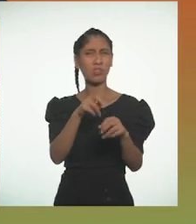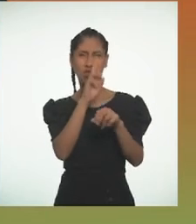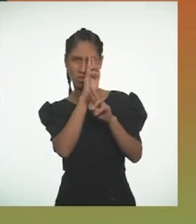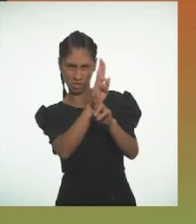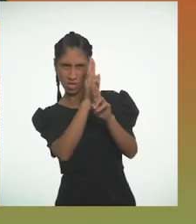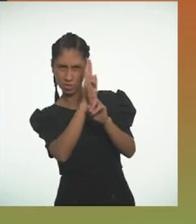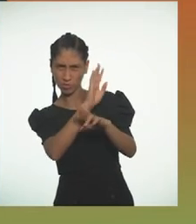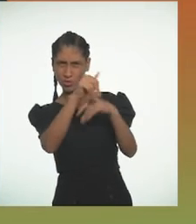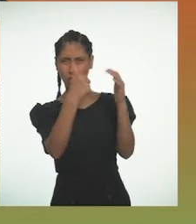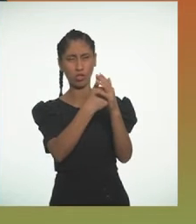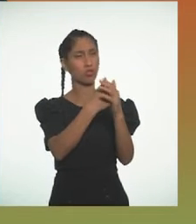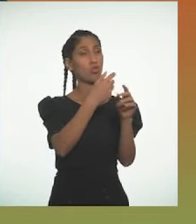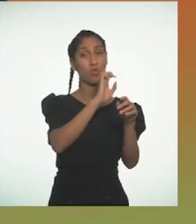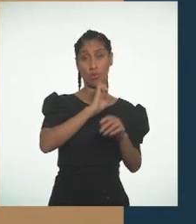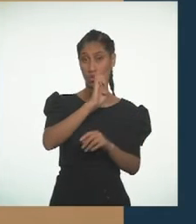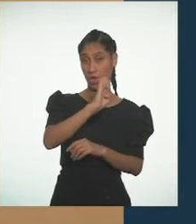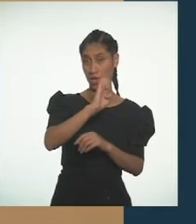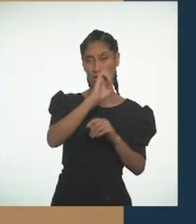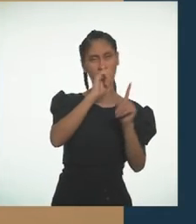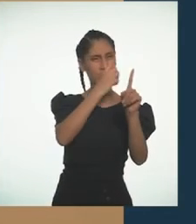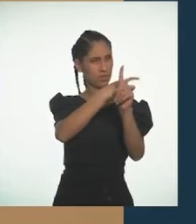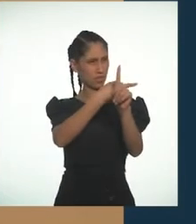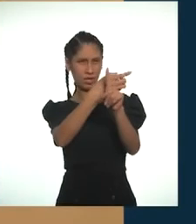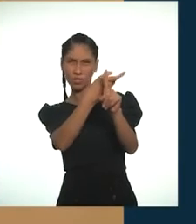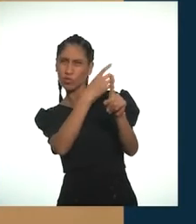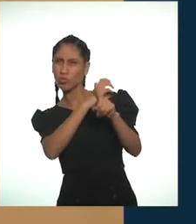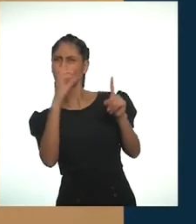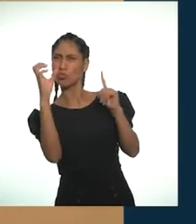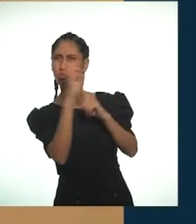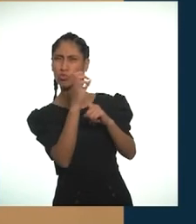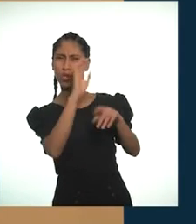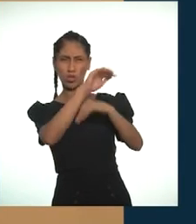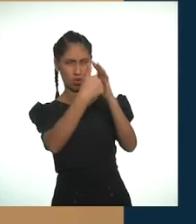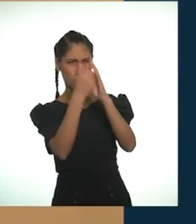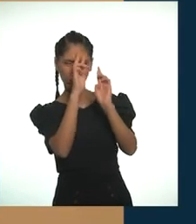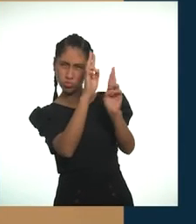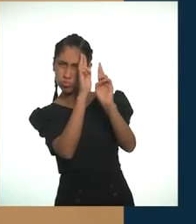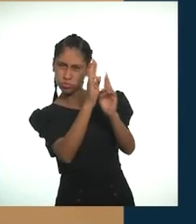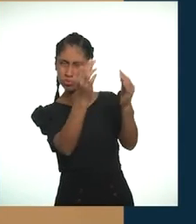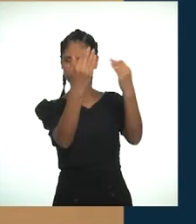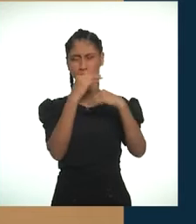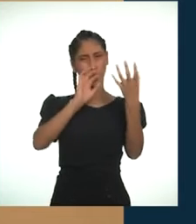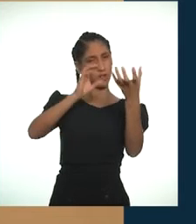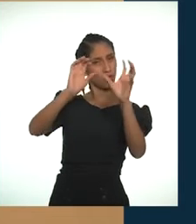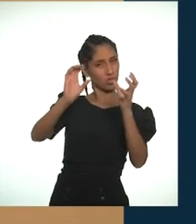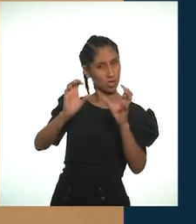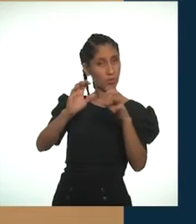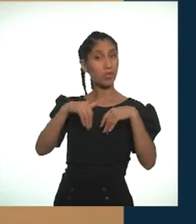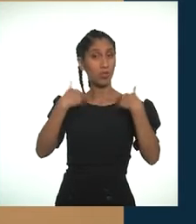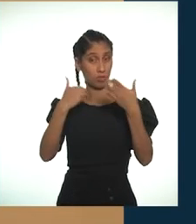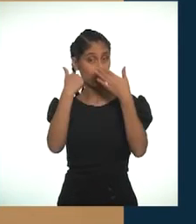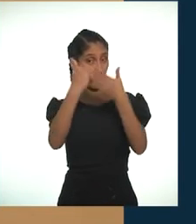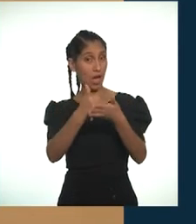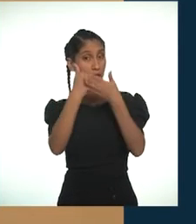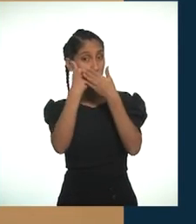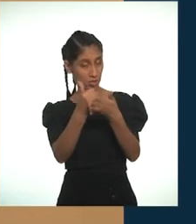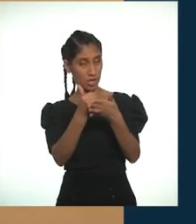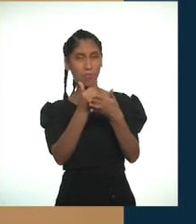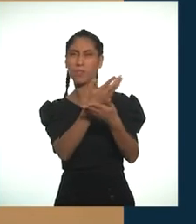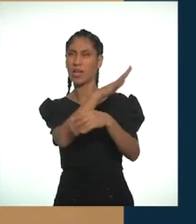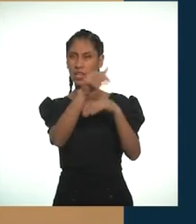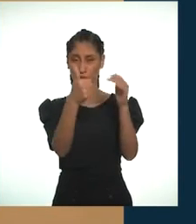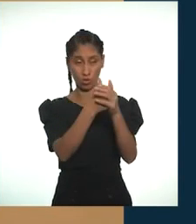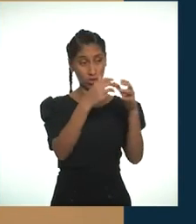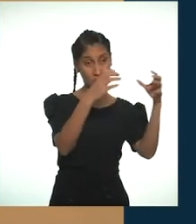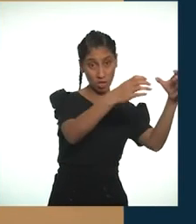cultural de la nación. Esos fueron los cambios constitucionales a favor del